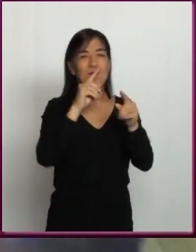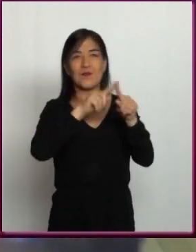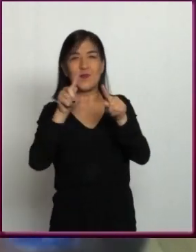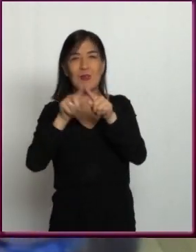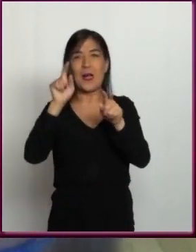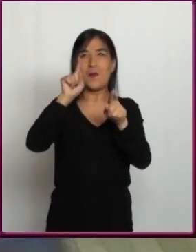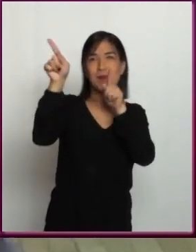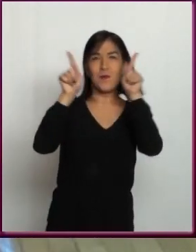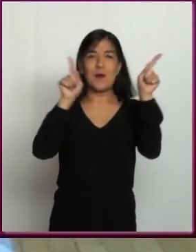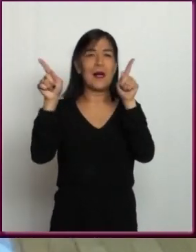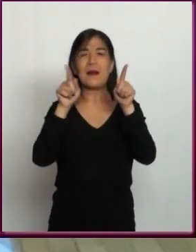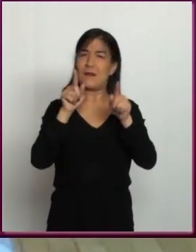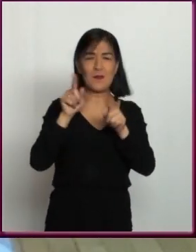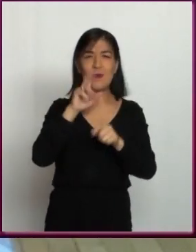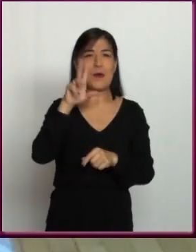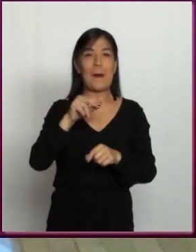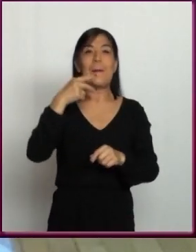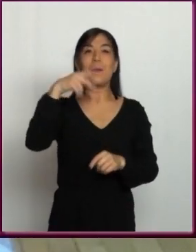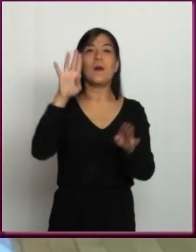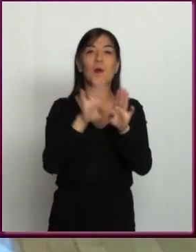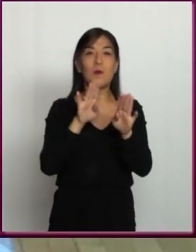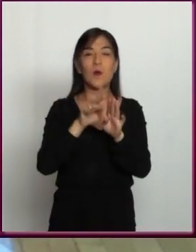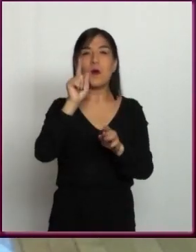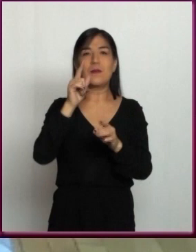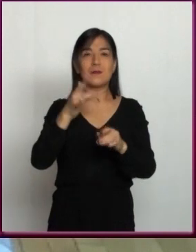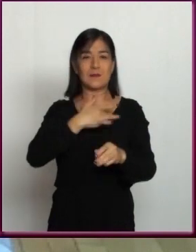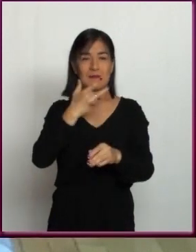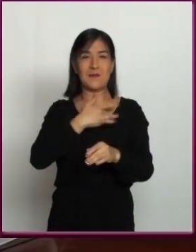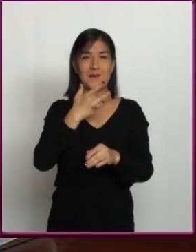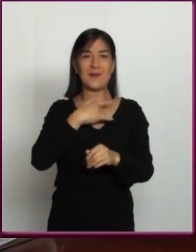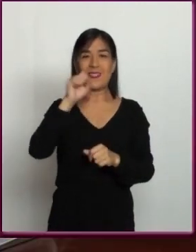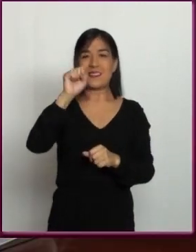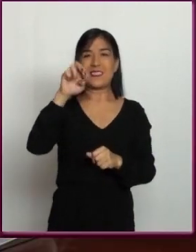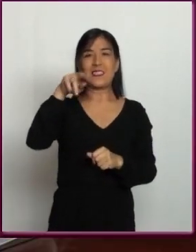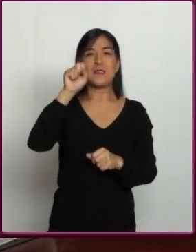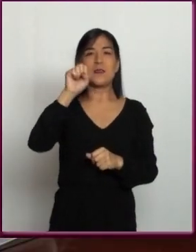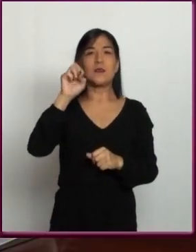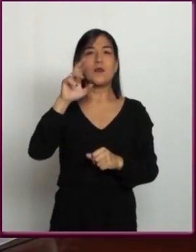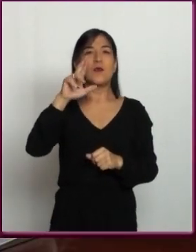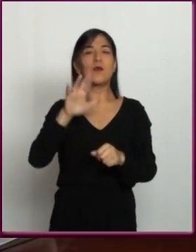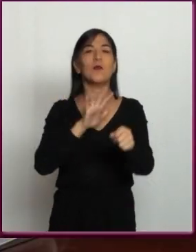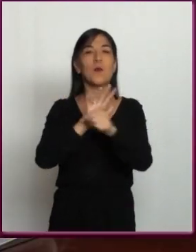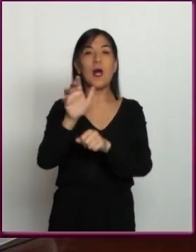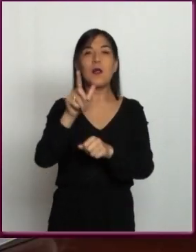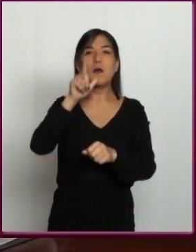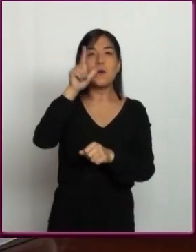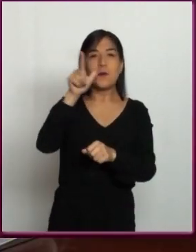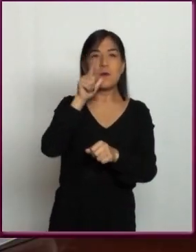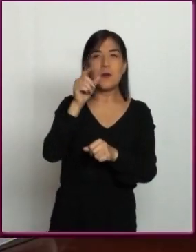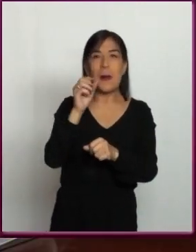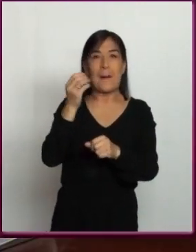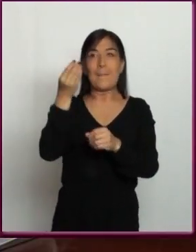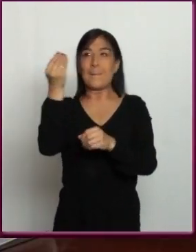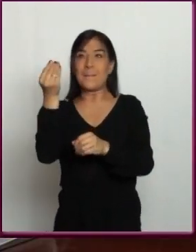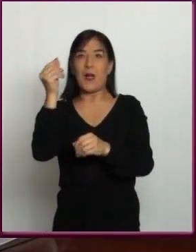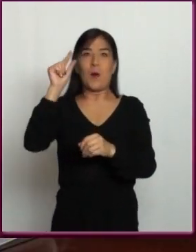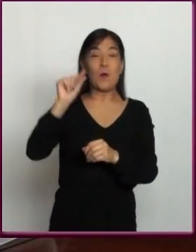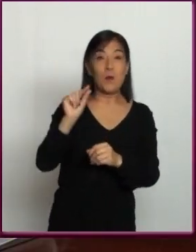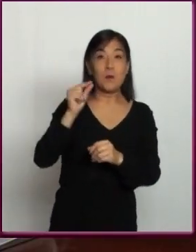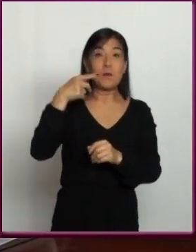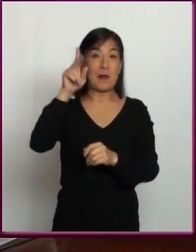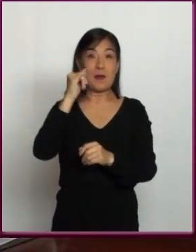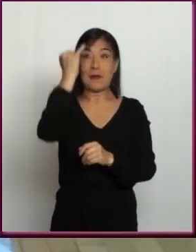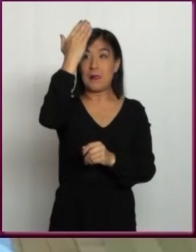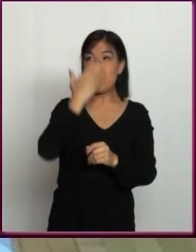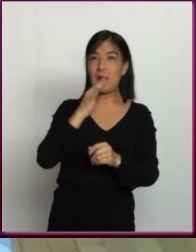de estos microojos que tienen los insectos, en realidad es un sensor puntual. Es cuánta luz, mucha poquita, pero no ve una imagen